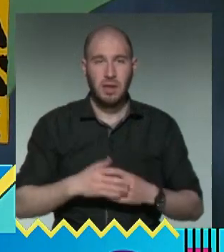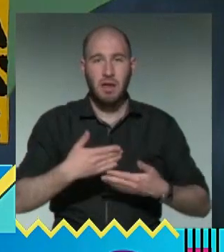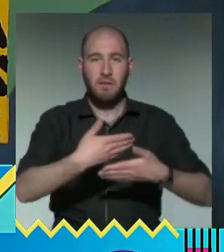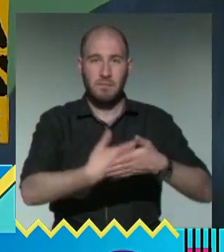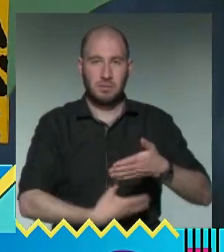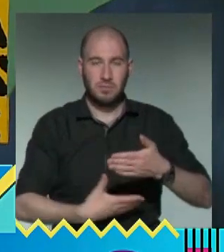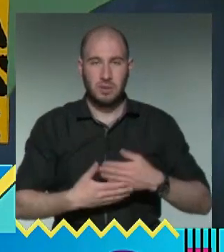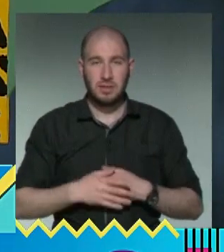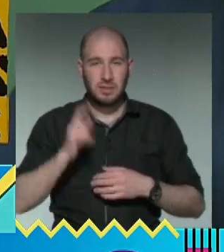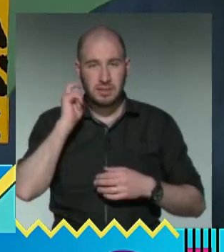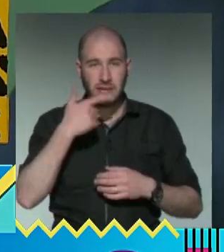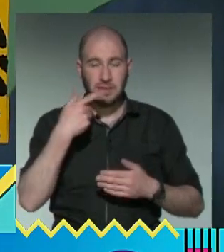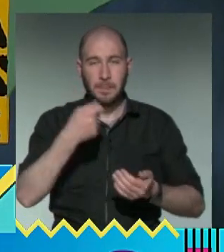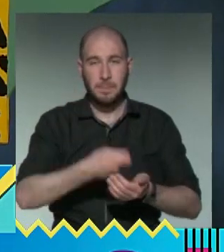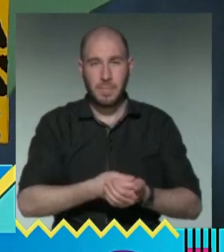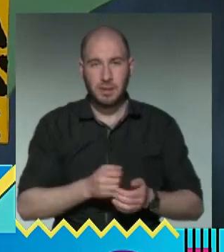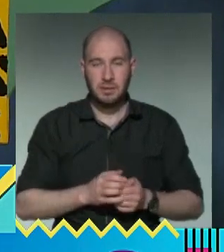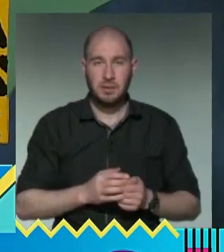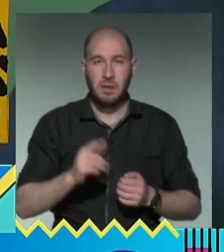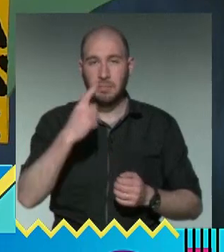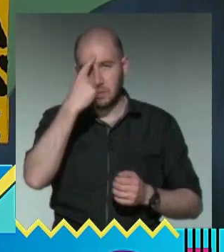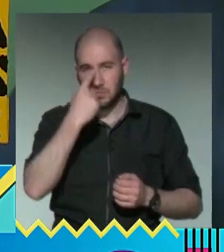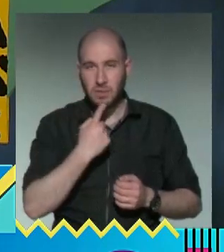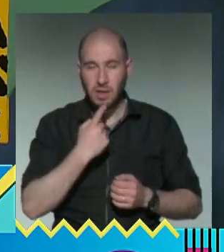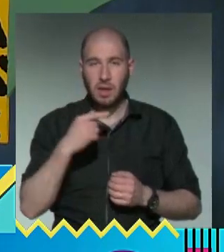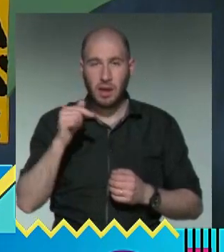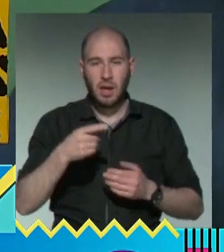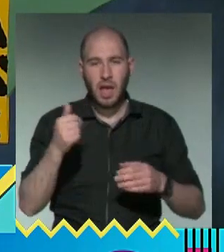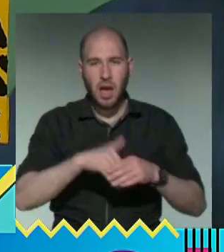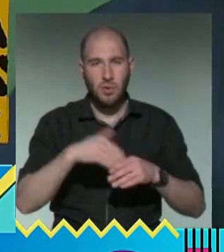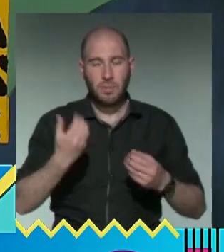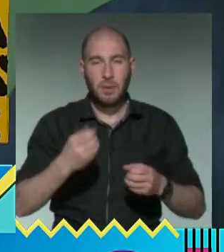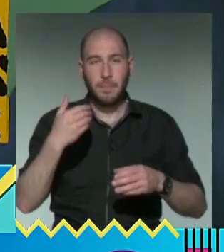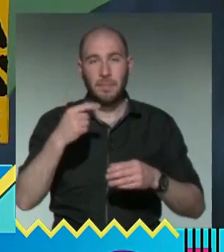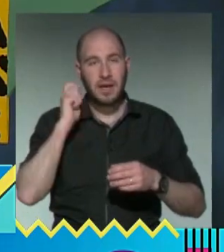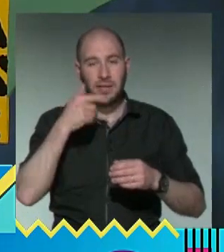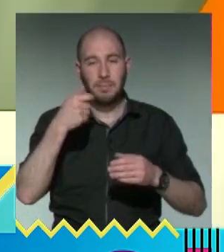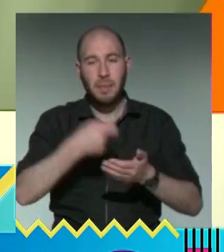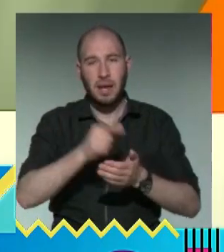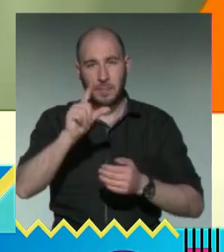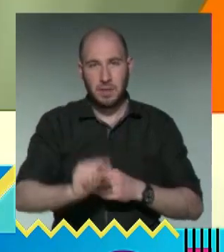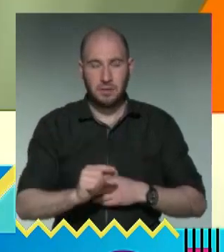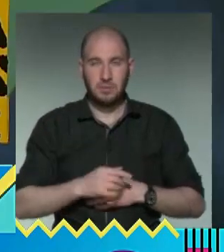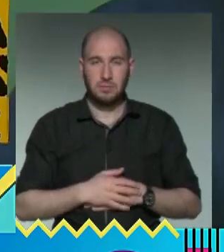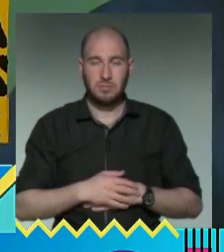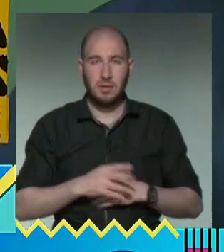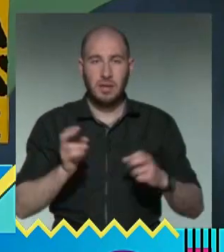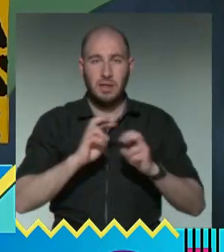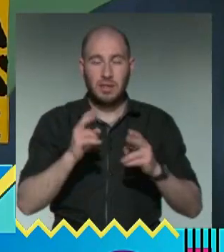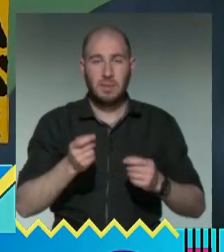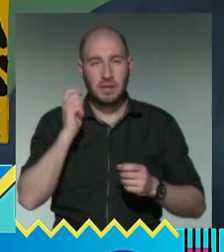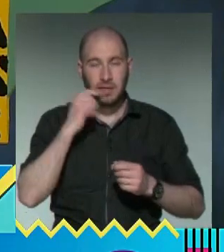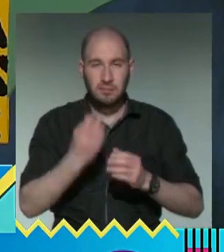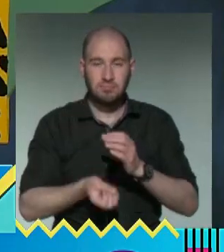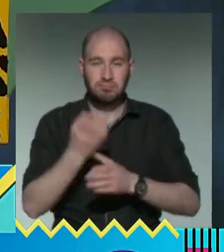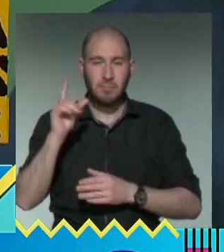factura de gas que se paga todos los meses, bueno, hay un ahorro porque se paga menos gas, así de simple. Y desde el punto de vista de emisiones